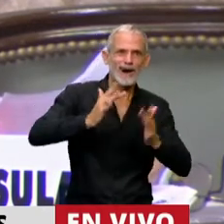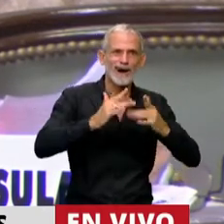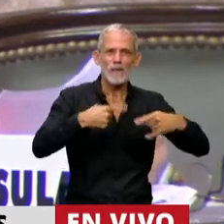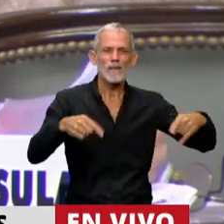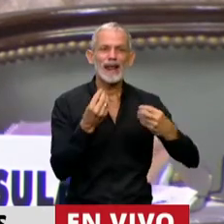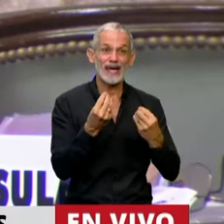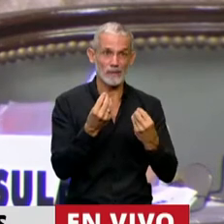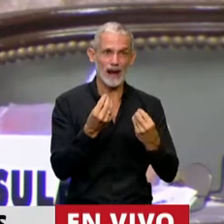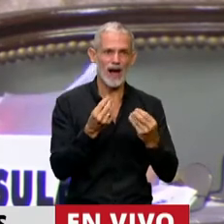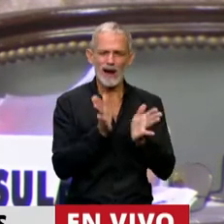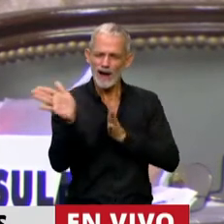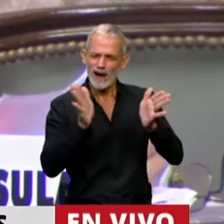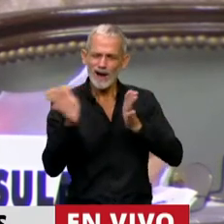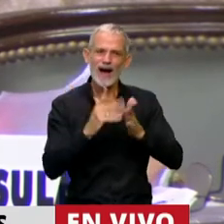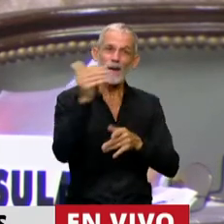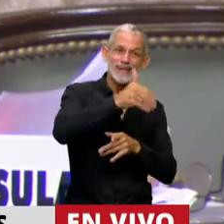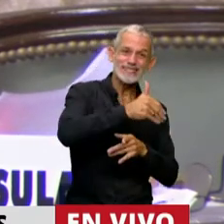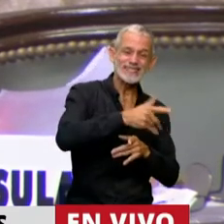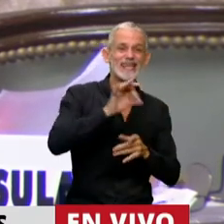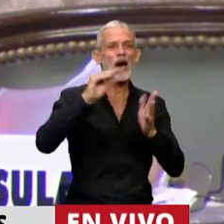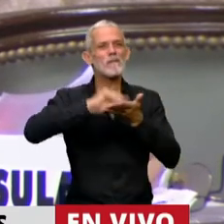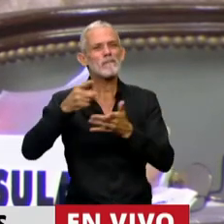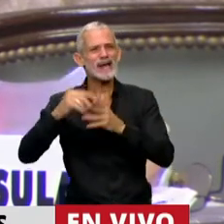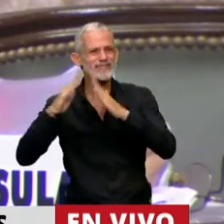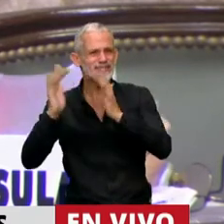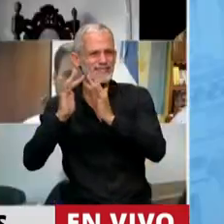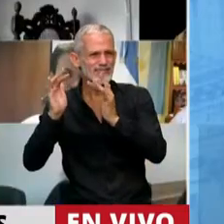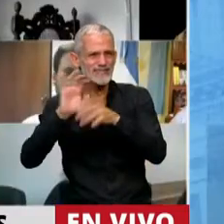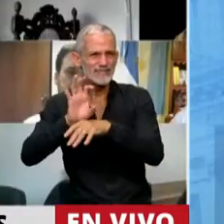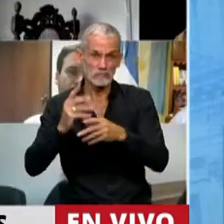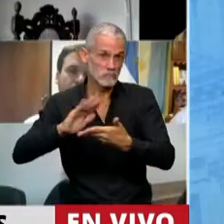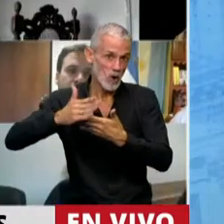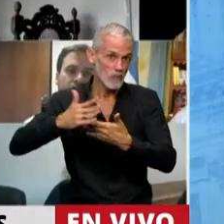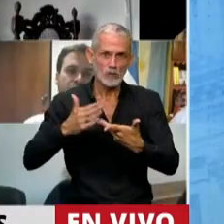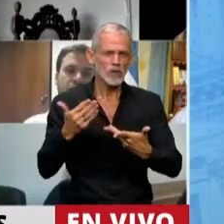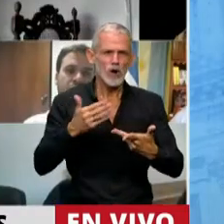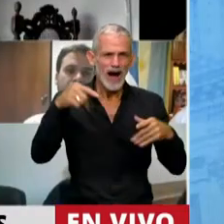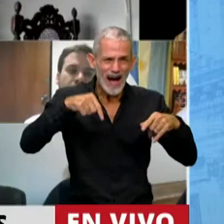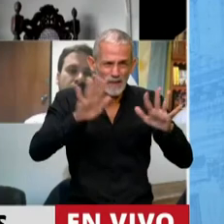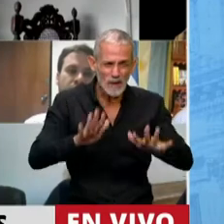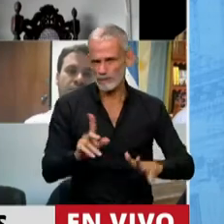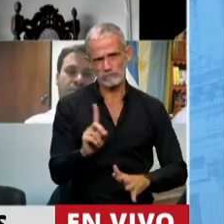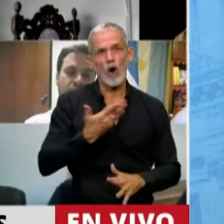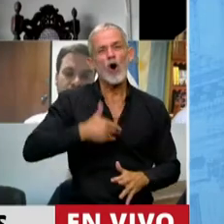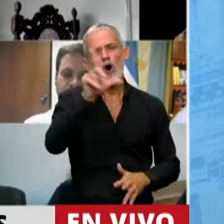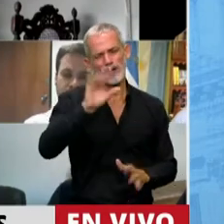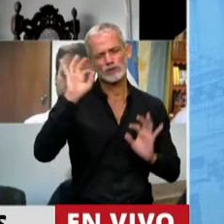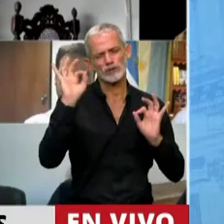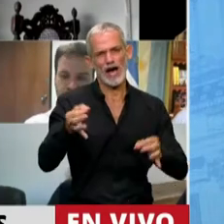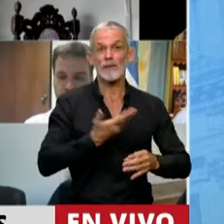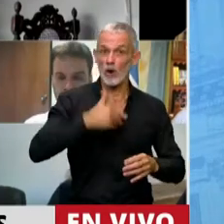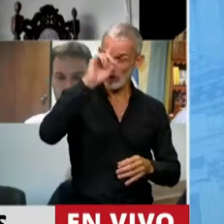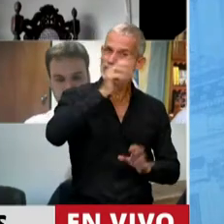un escenario mixto de presencialidad y de virtualidad. Hoy no están dadas las condiciones, los gobiernos lo saben, el